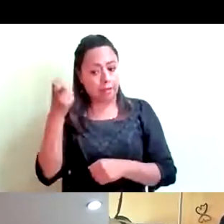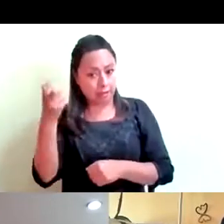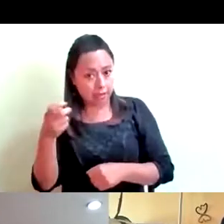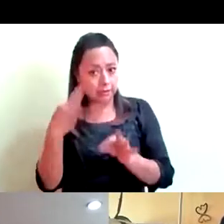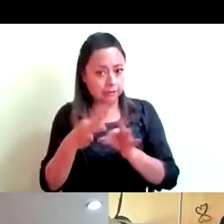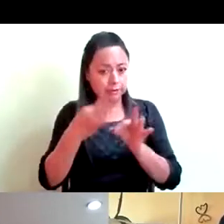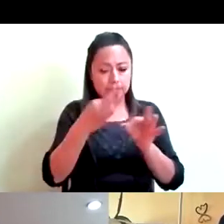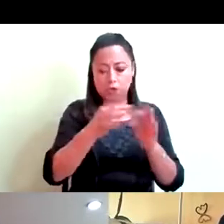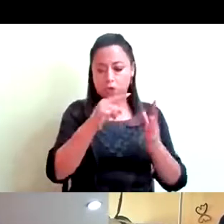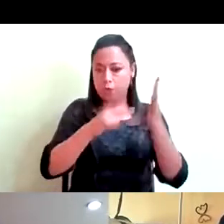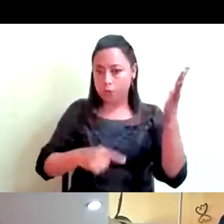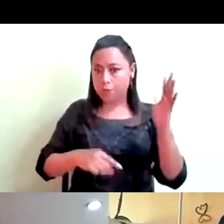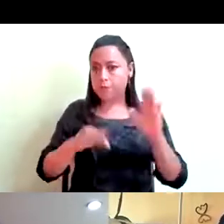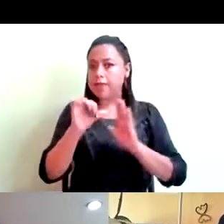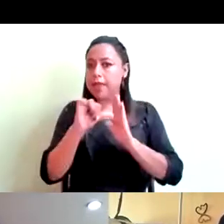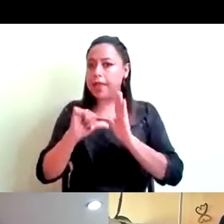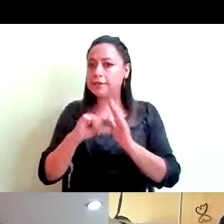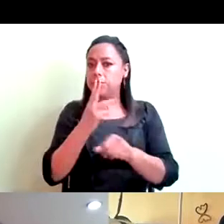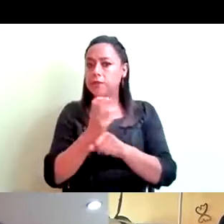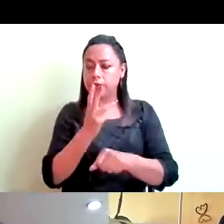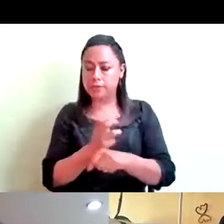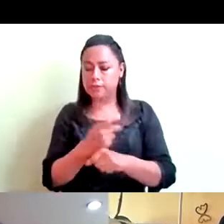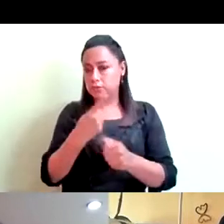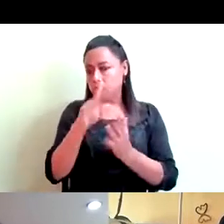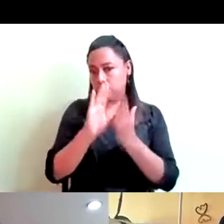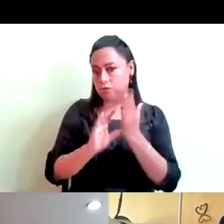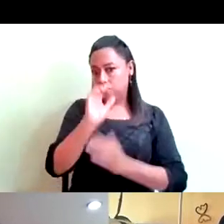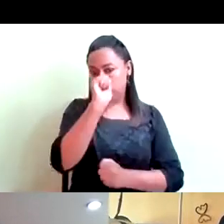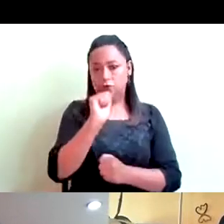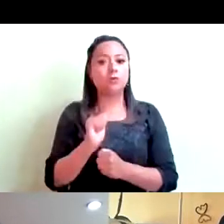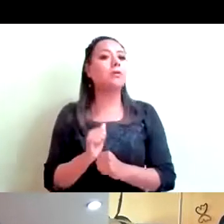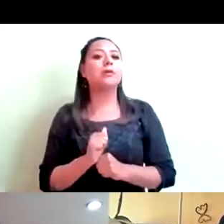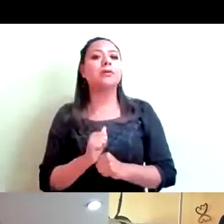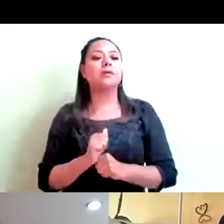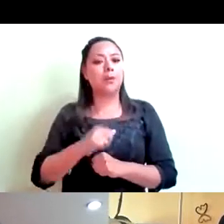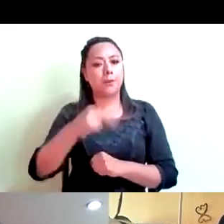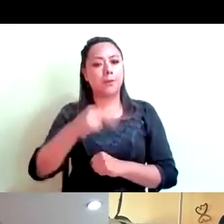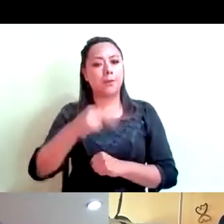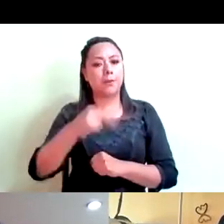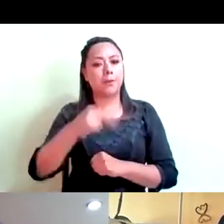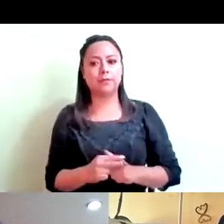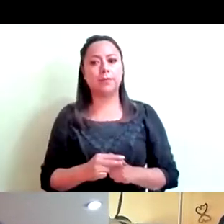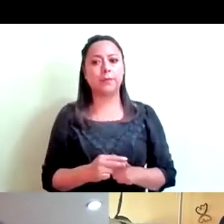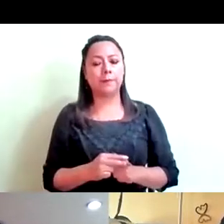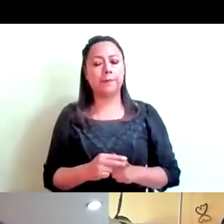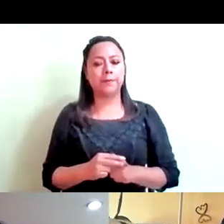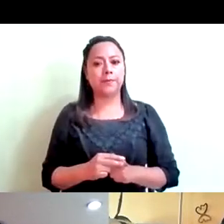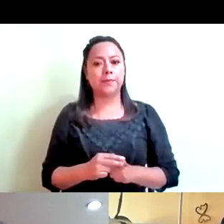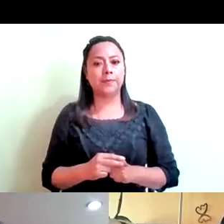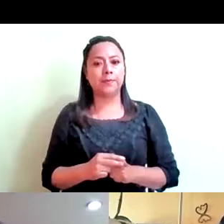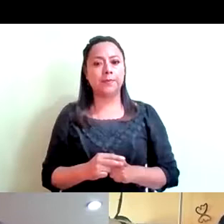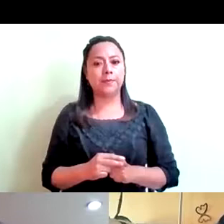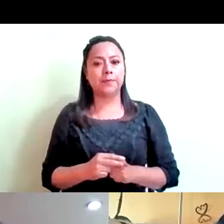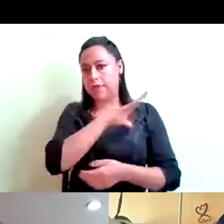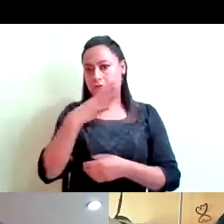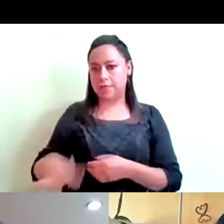la Constitución Política de los Estados Unidos Mexicanos en la Ley General de Educación. En las